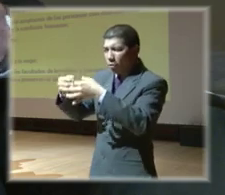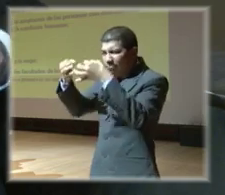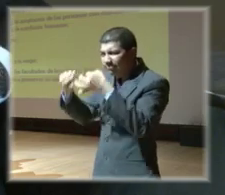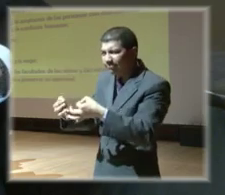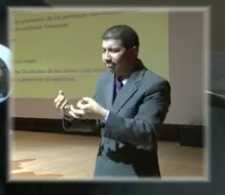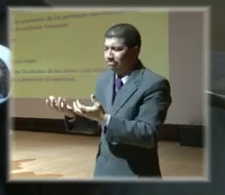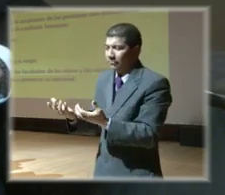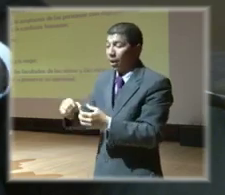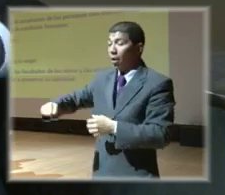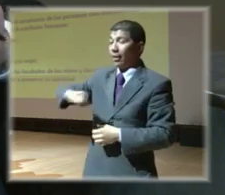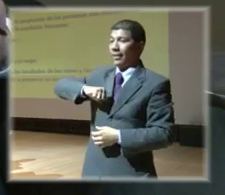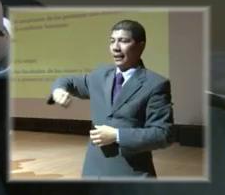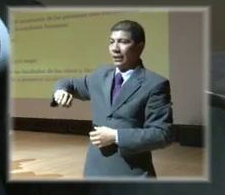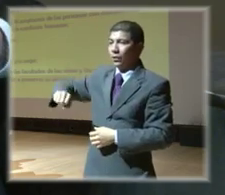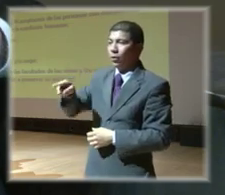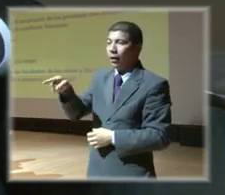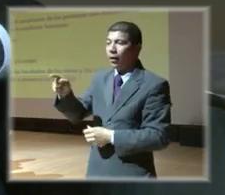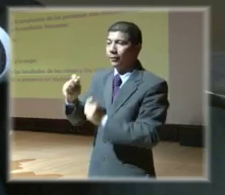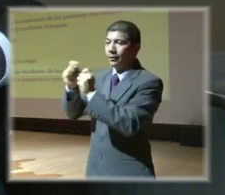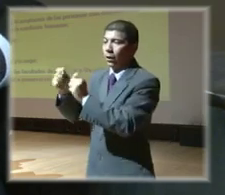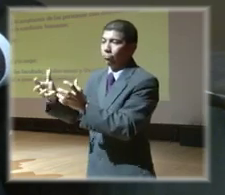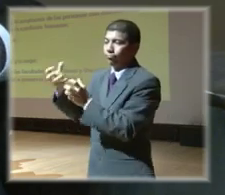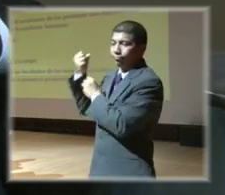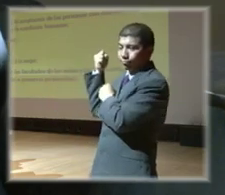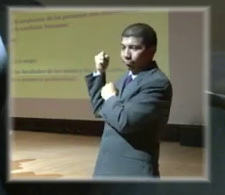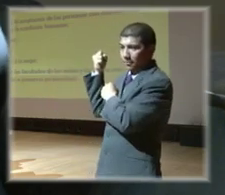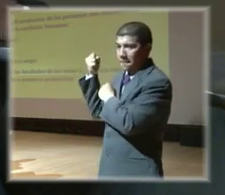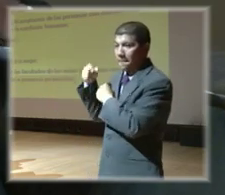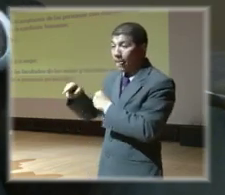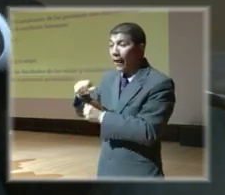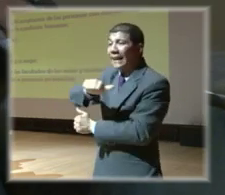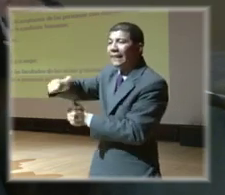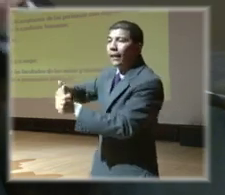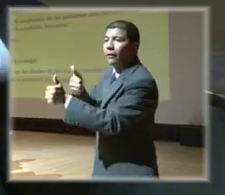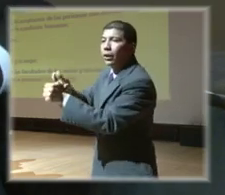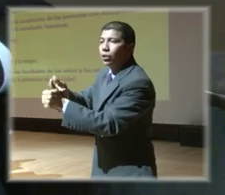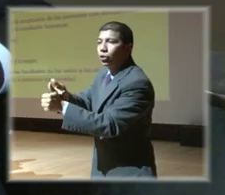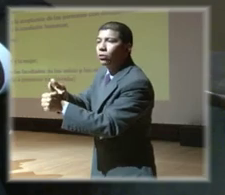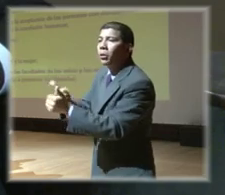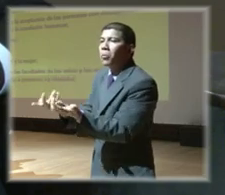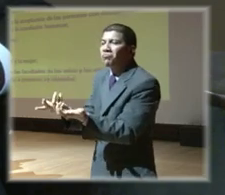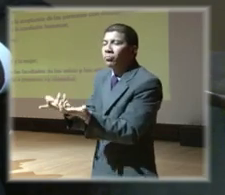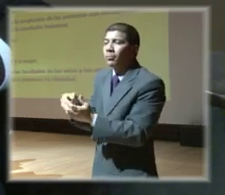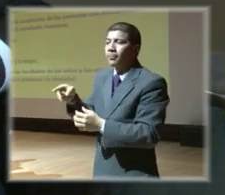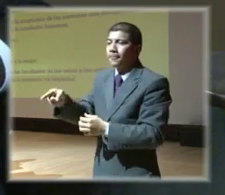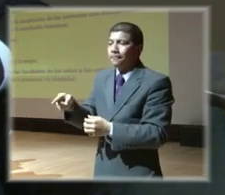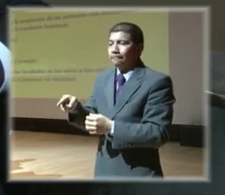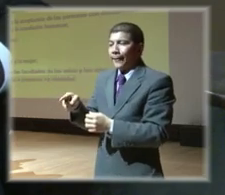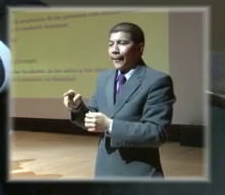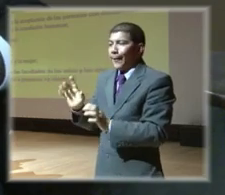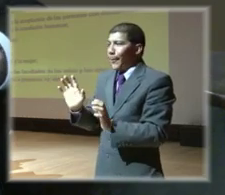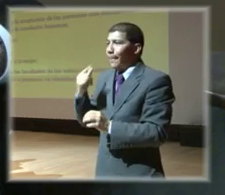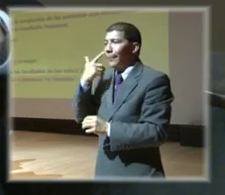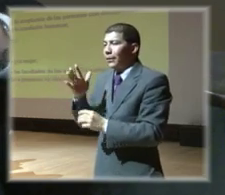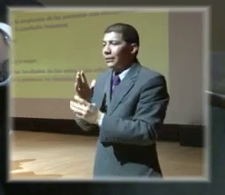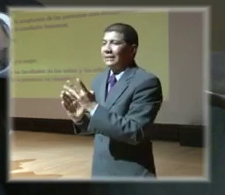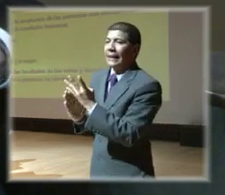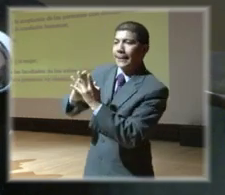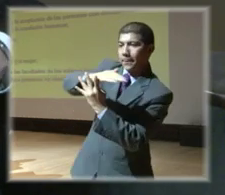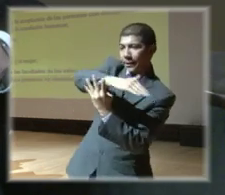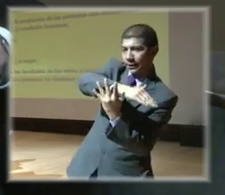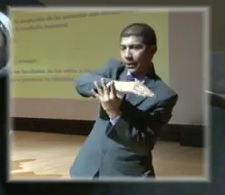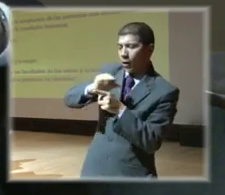ciertos derechos. Entonces, esta figura de la interdicción lo que hace es que actúa de manera transversal y en la práctica lo que se hace es que